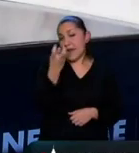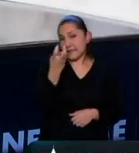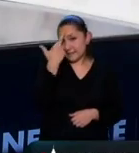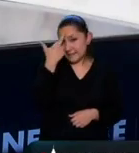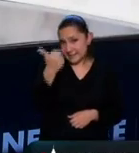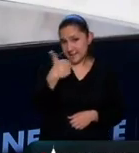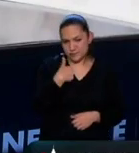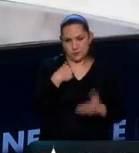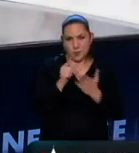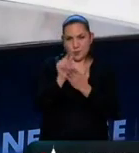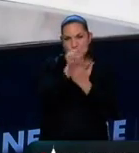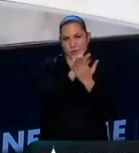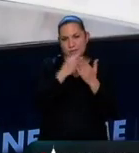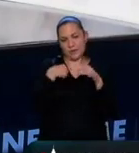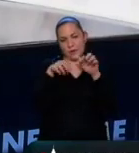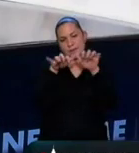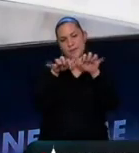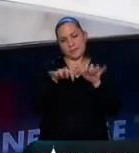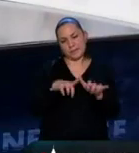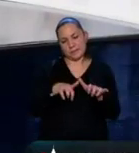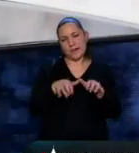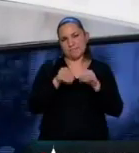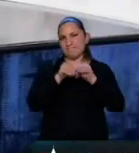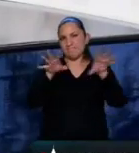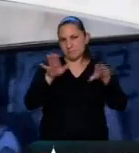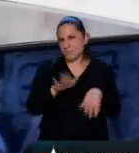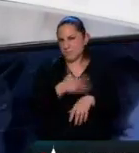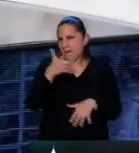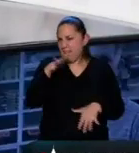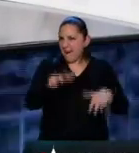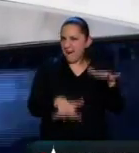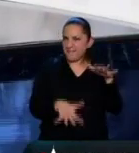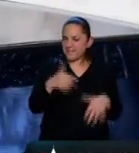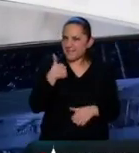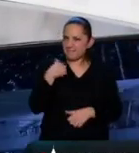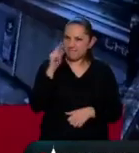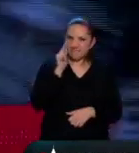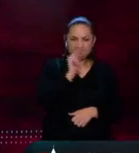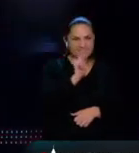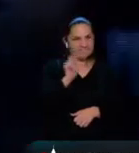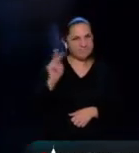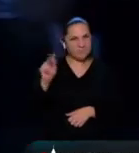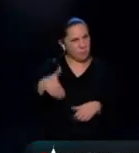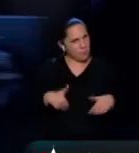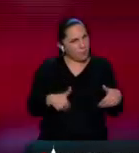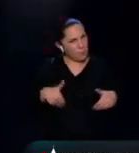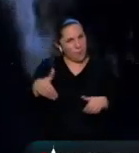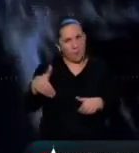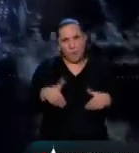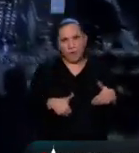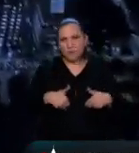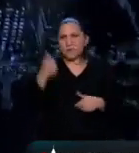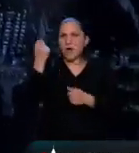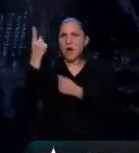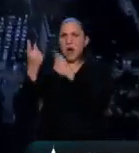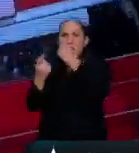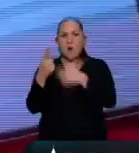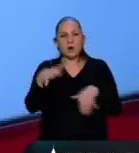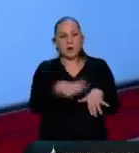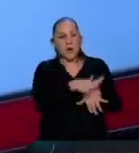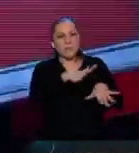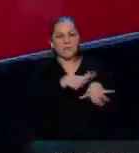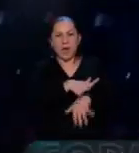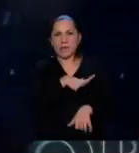porque la verdad que me molesta ver los reacios que son muchos a entender que las cosas se están moviendo, que la sociedad